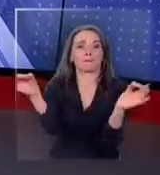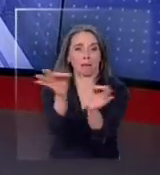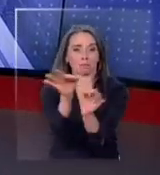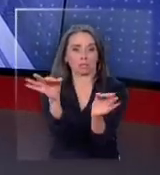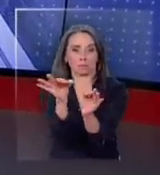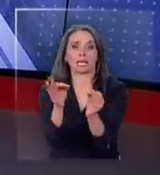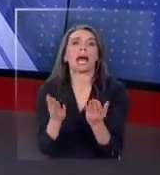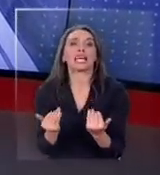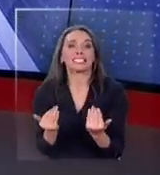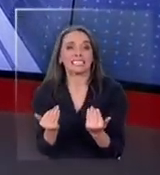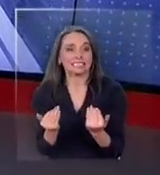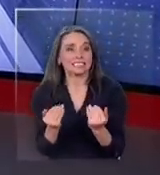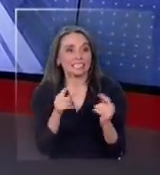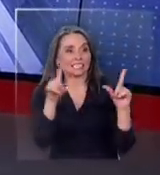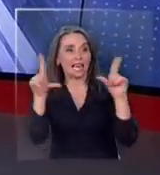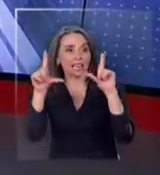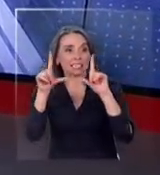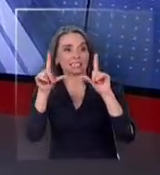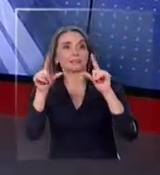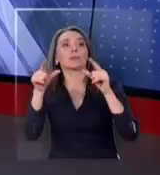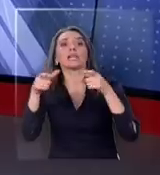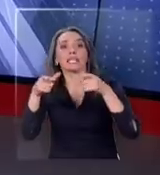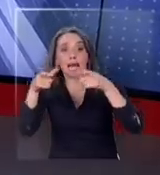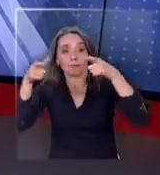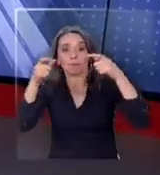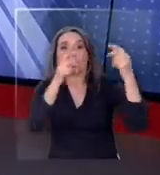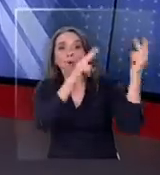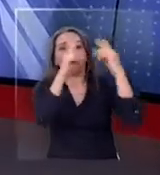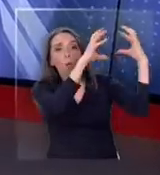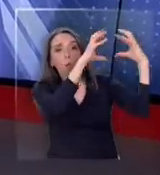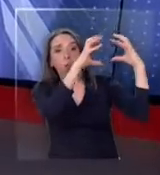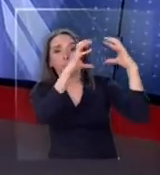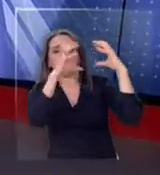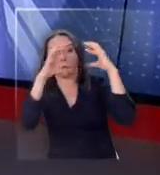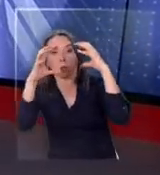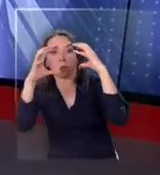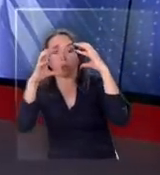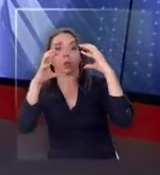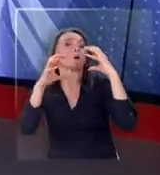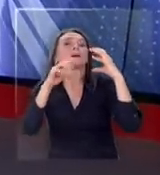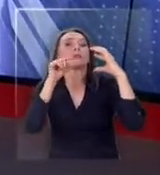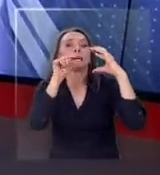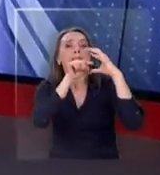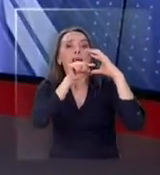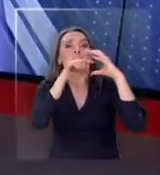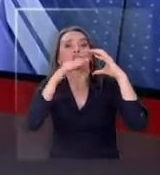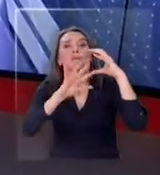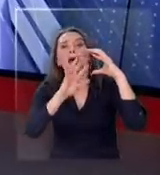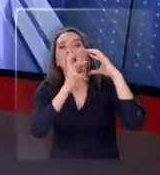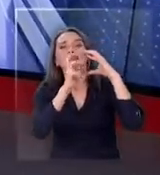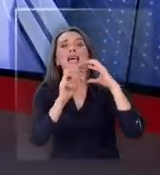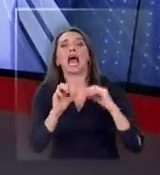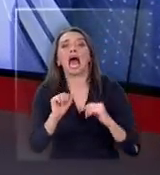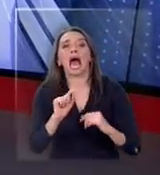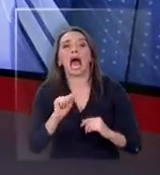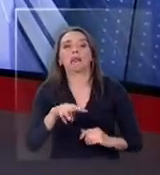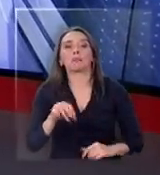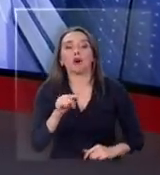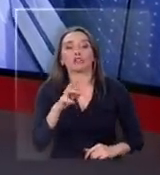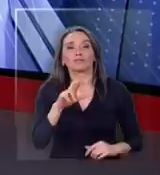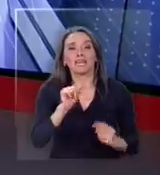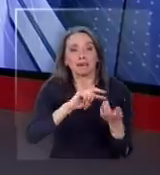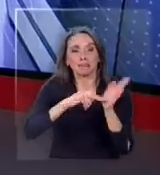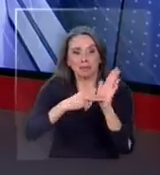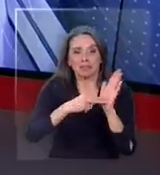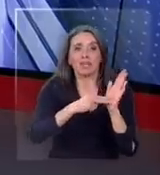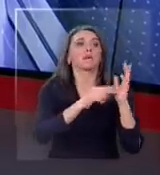un poco, se necesita, ahí decimos, tenemos un sistema frontal que trae mucha inestabilidad atmosférica. De hecho, incluso después de un